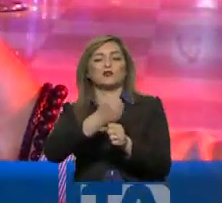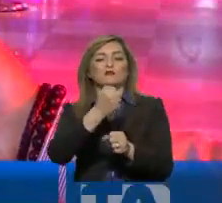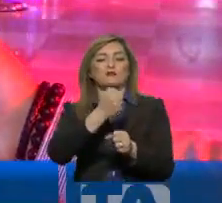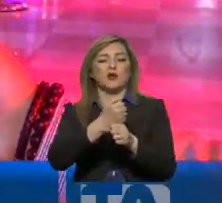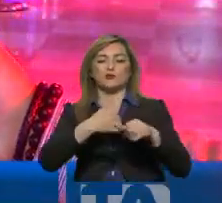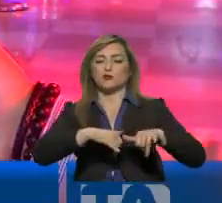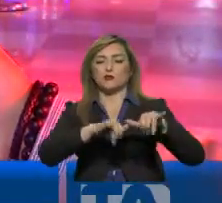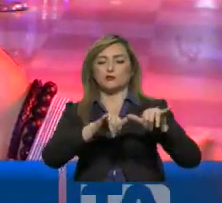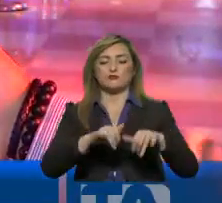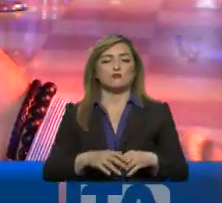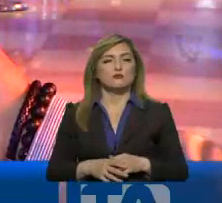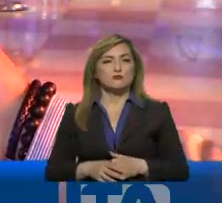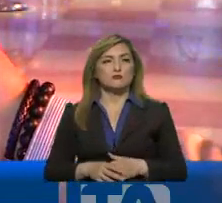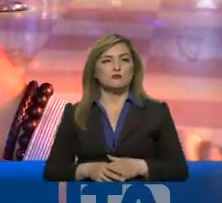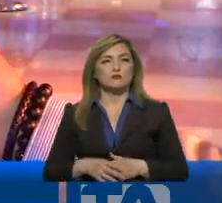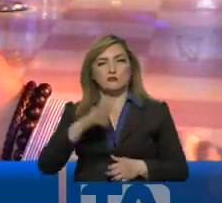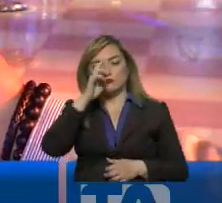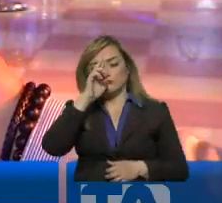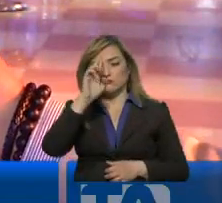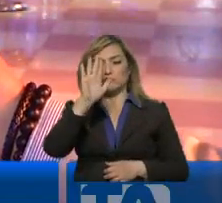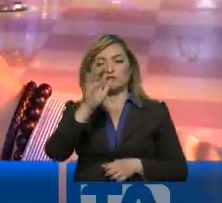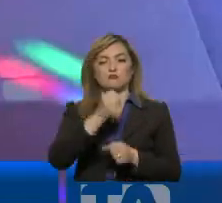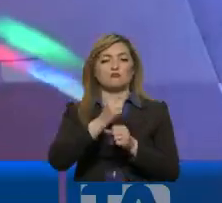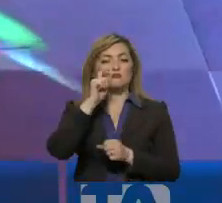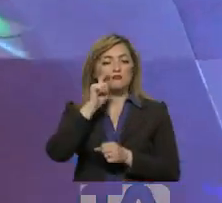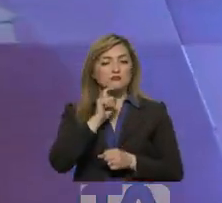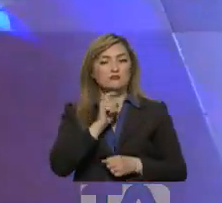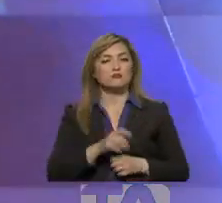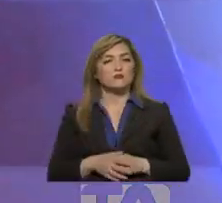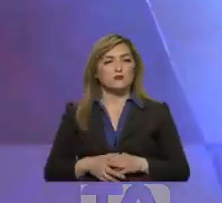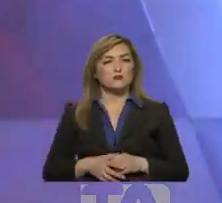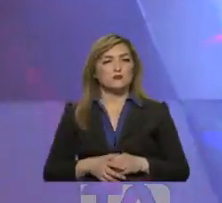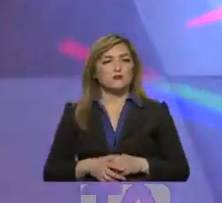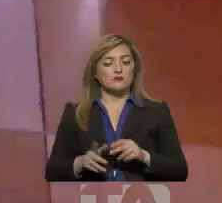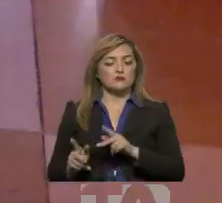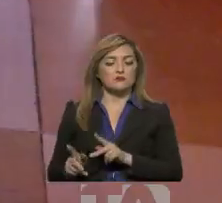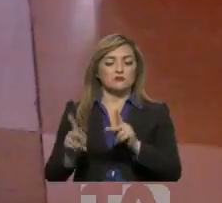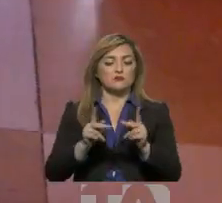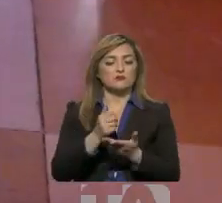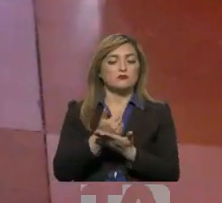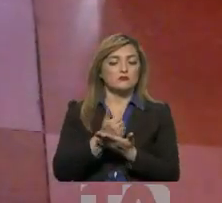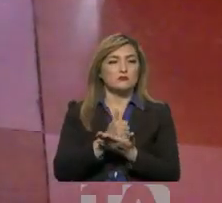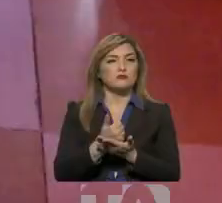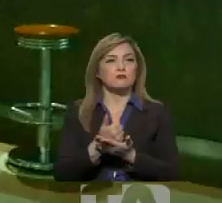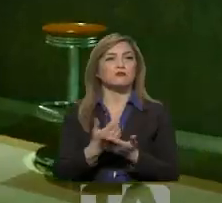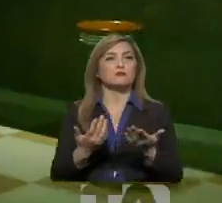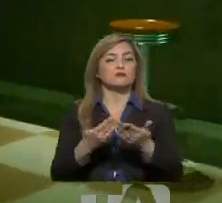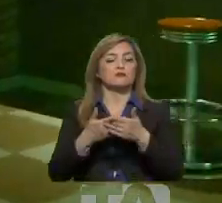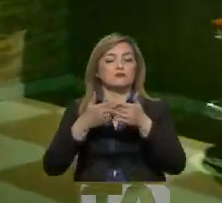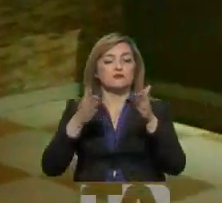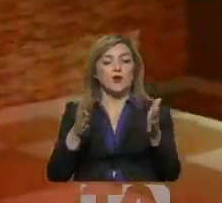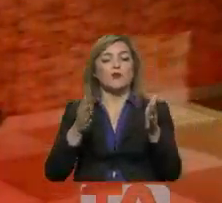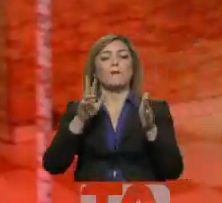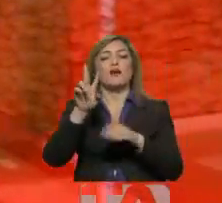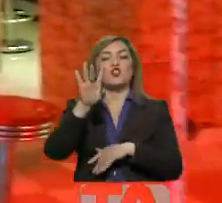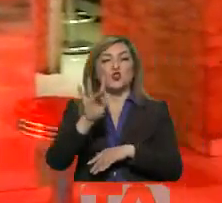están viendo como algo digno para el trabajo sexual. Sin embargo, este plan piloto solo contempla la reapertura de 28